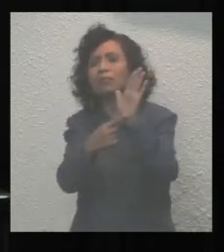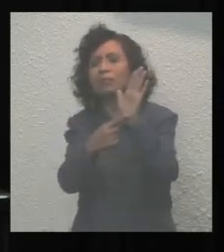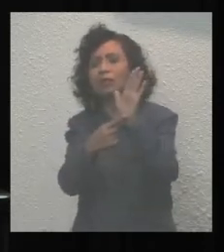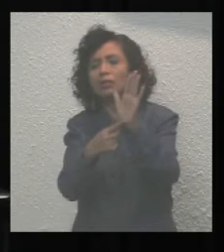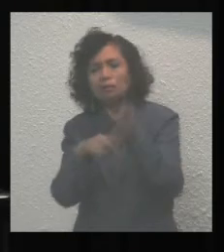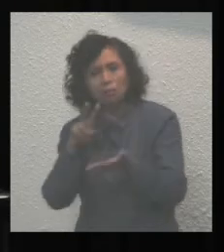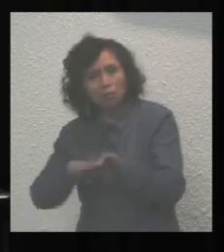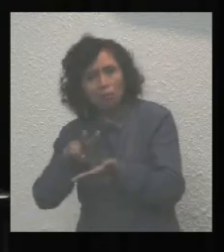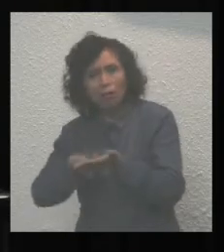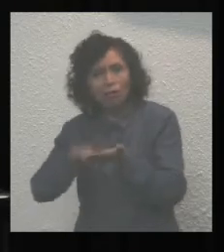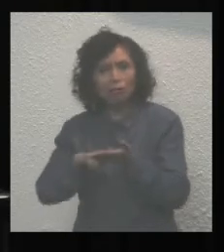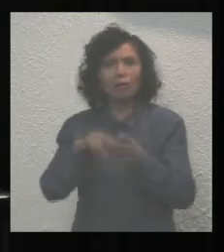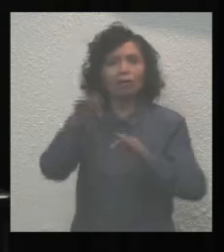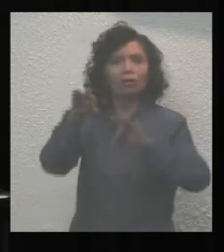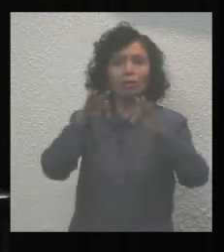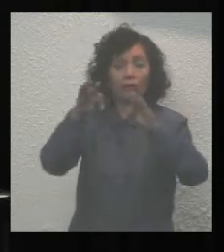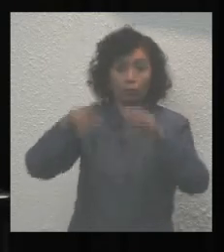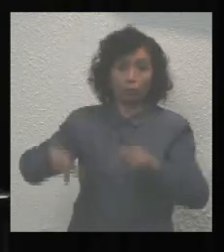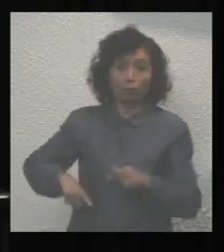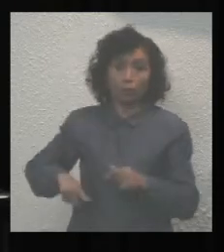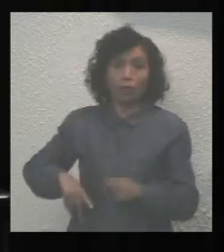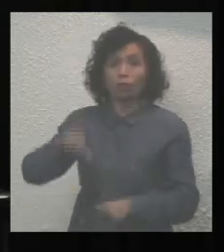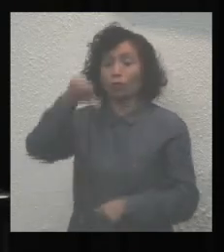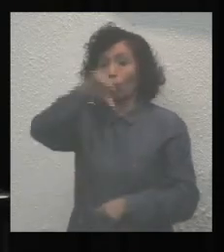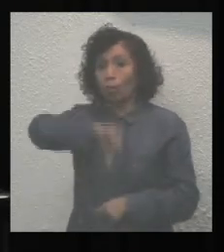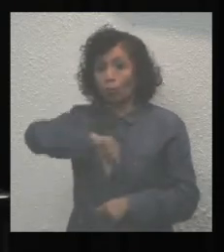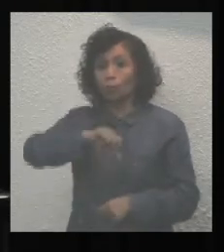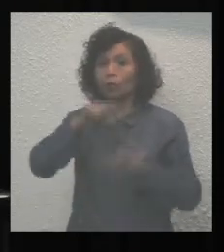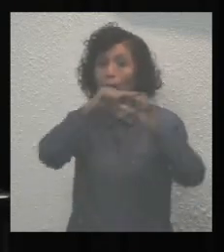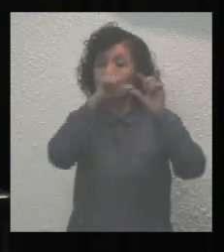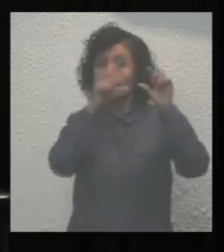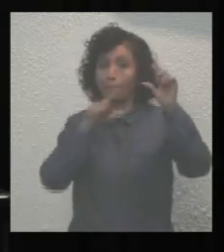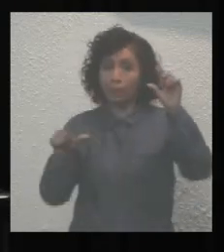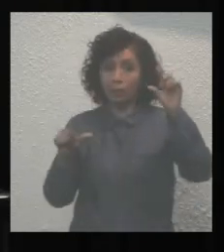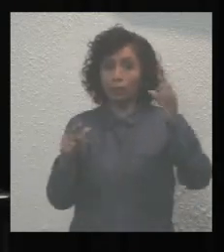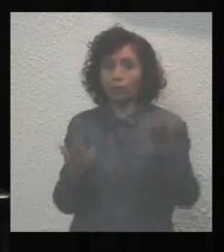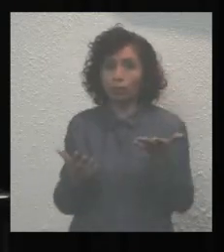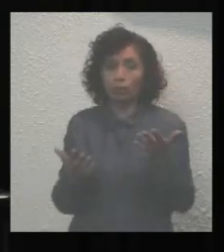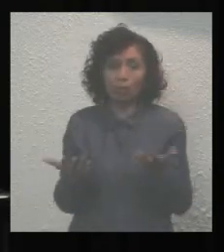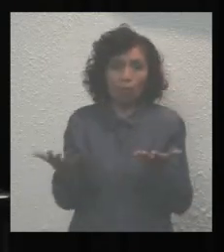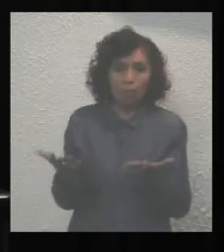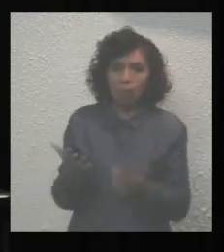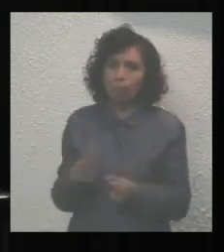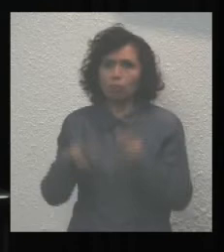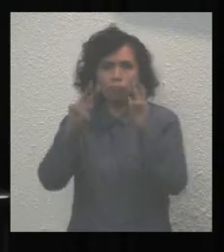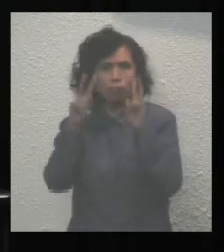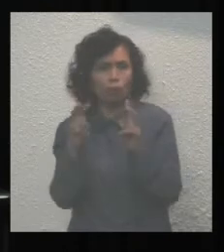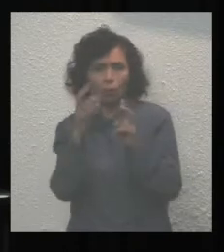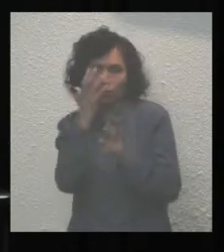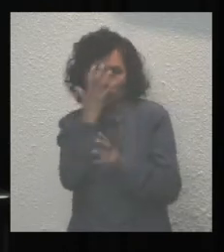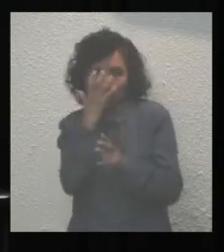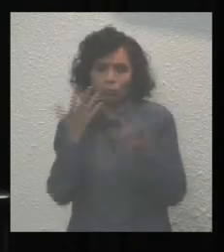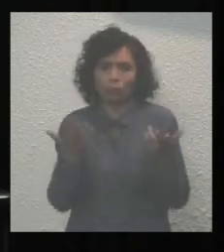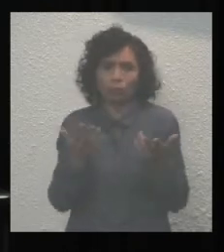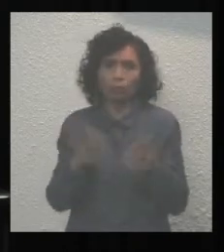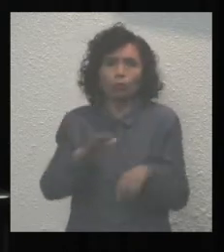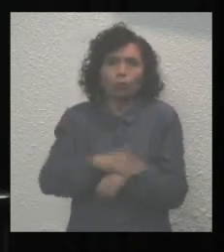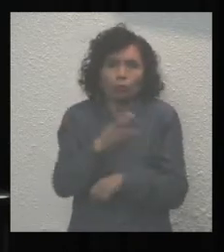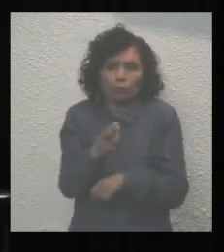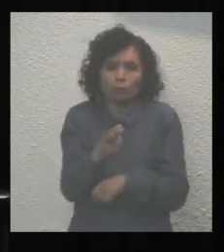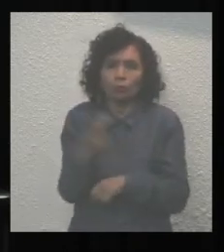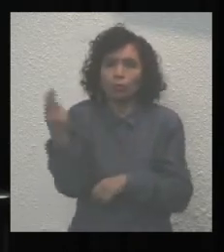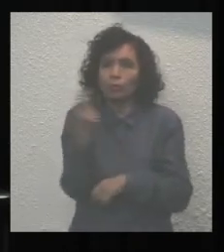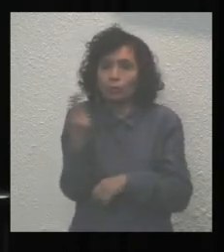gobernantes hoy méxico declara seriedad y capacidad por lo que es necesario reconocer